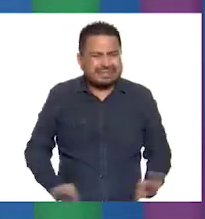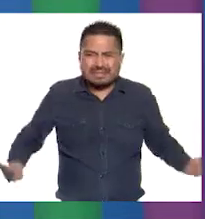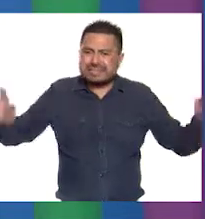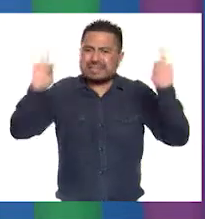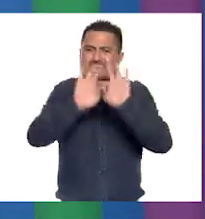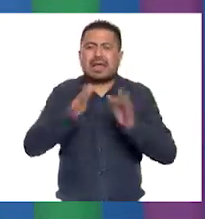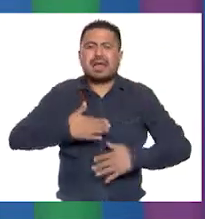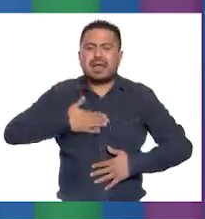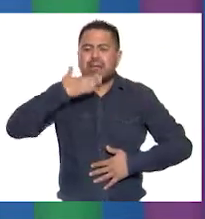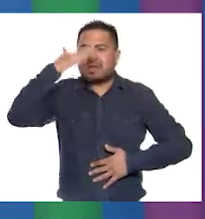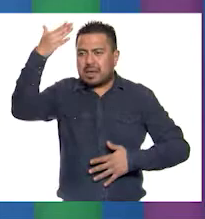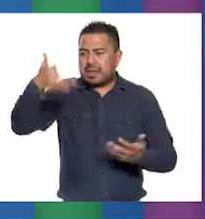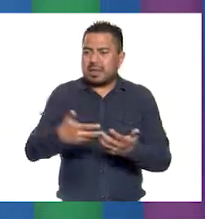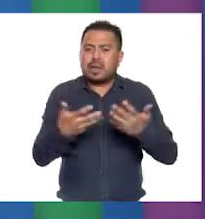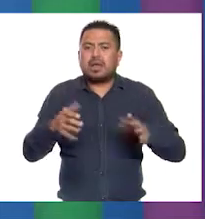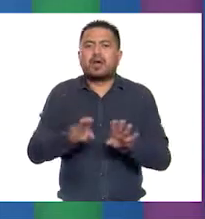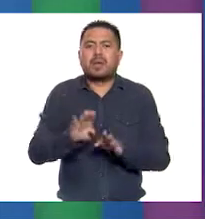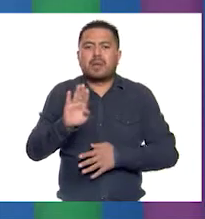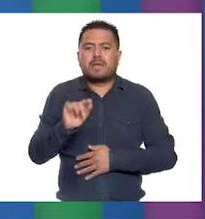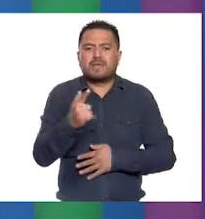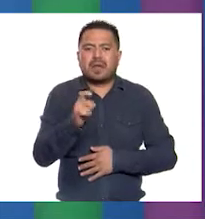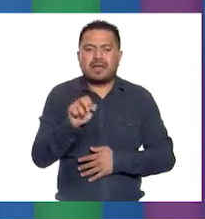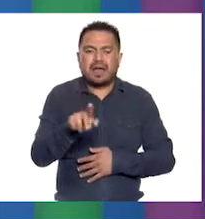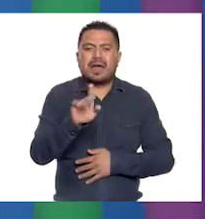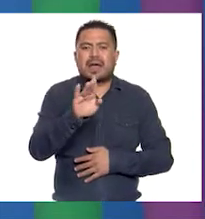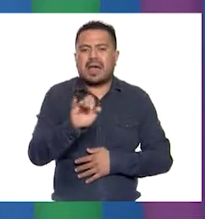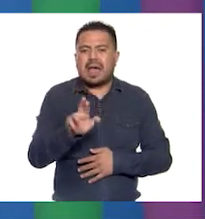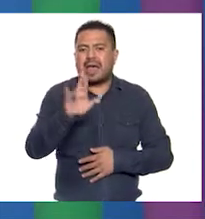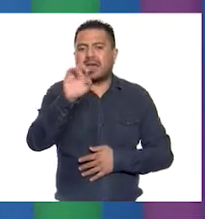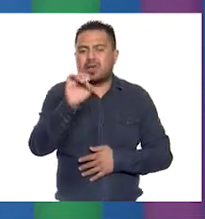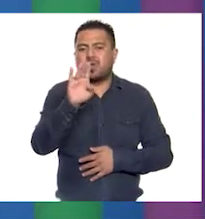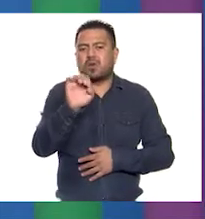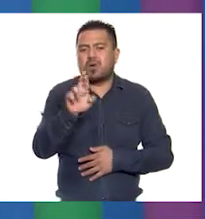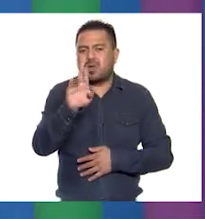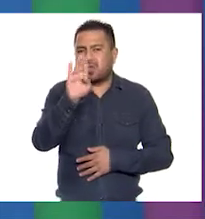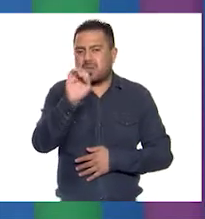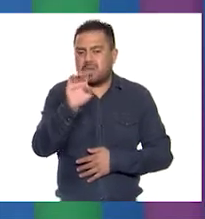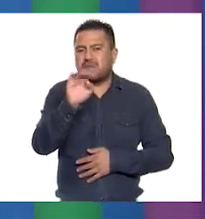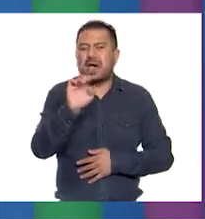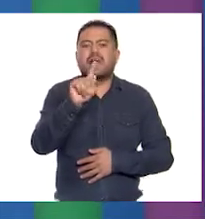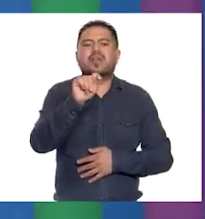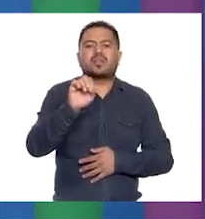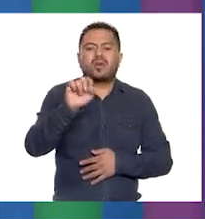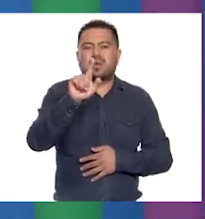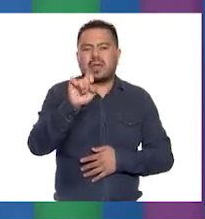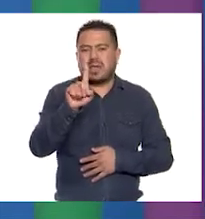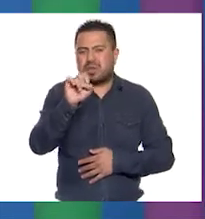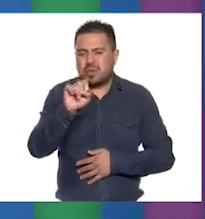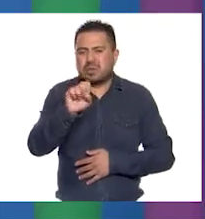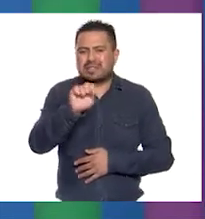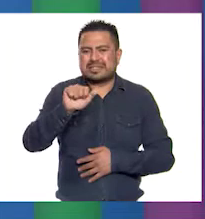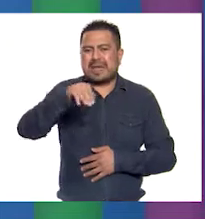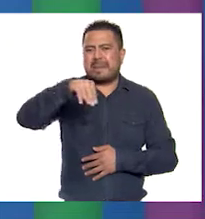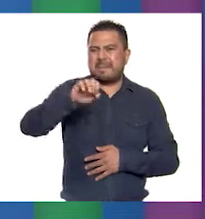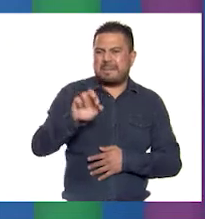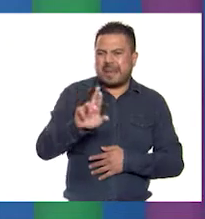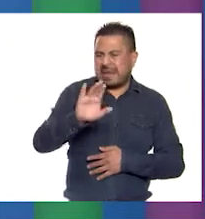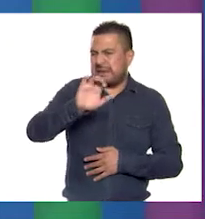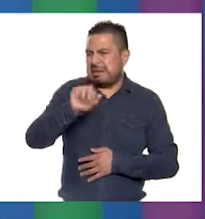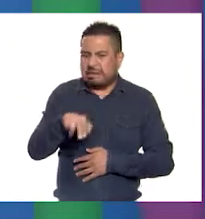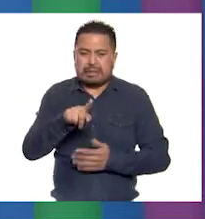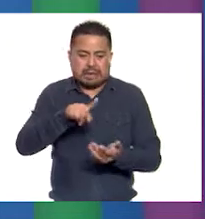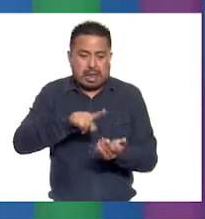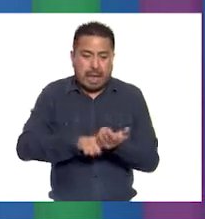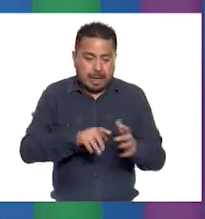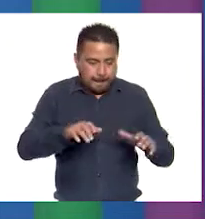Imperio Islámico, como Bagdad, El Cairo, Córdoba, Toledo, Samarcanda. Al